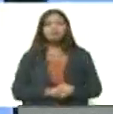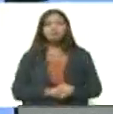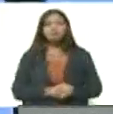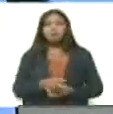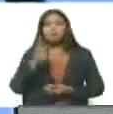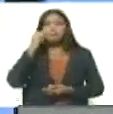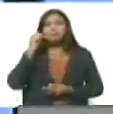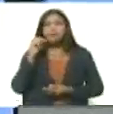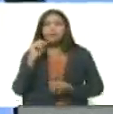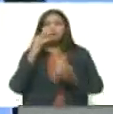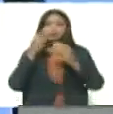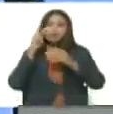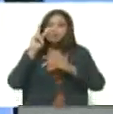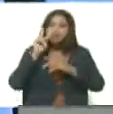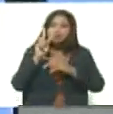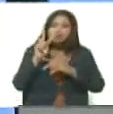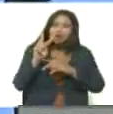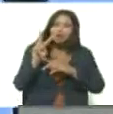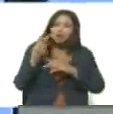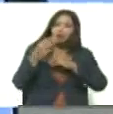Véanle la pureza en esa mirada.